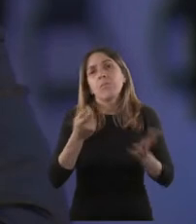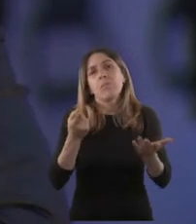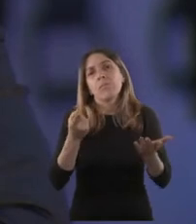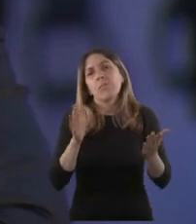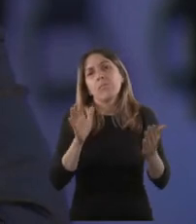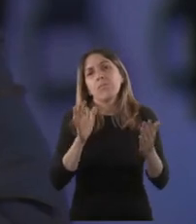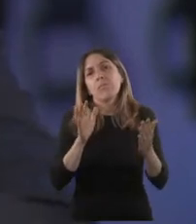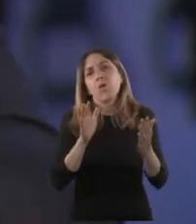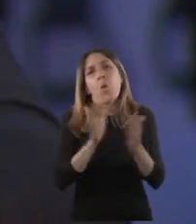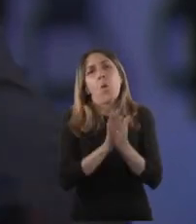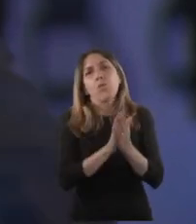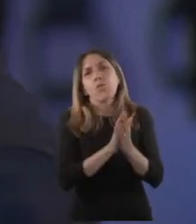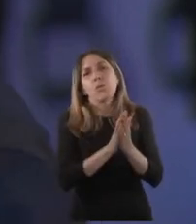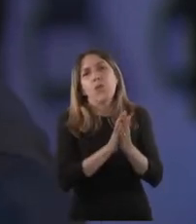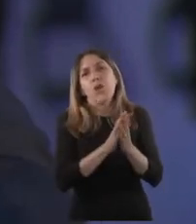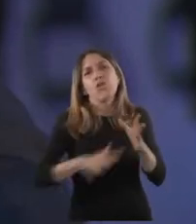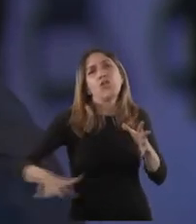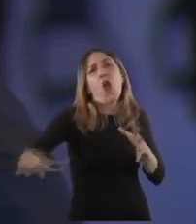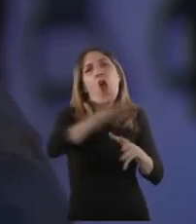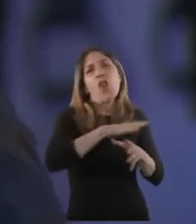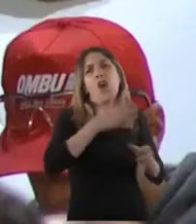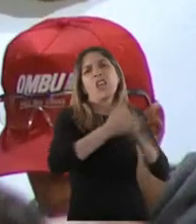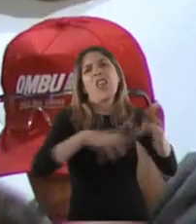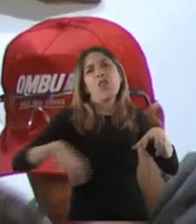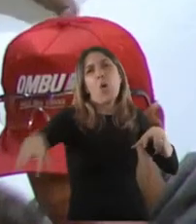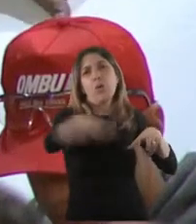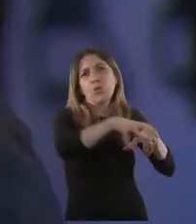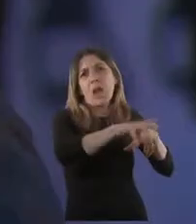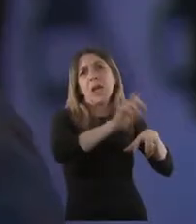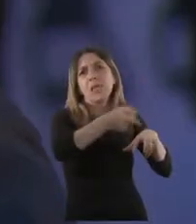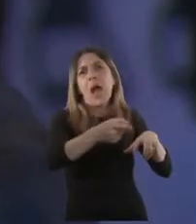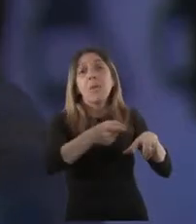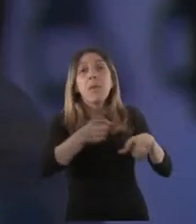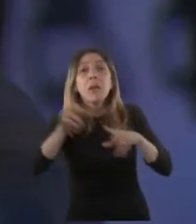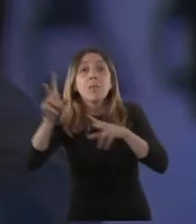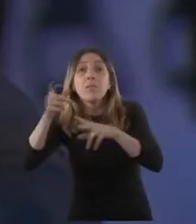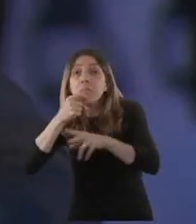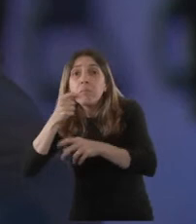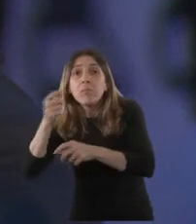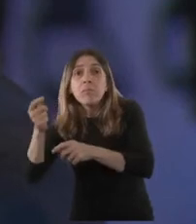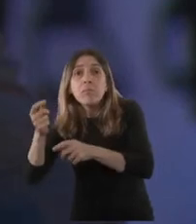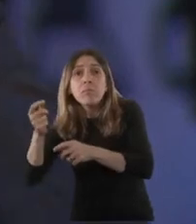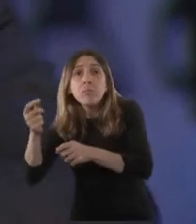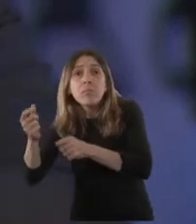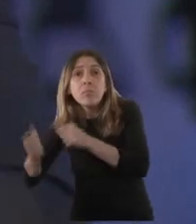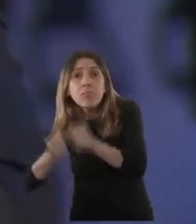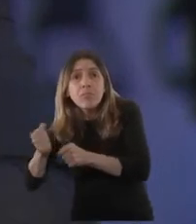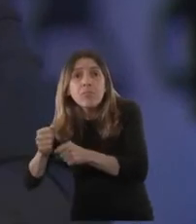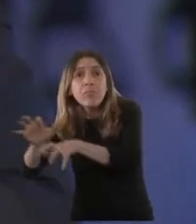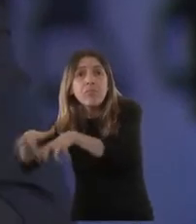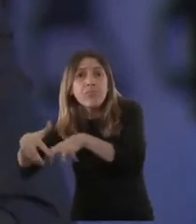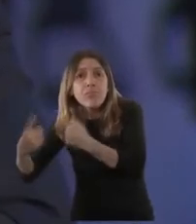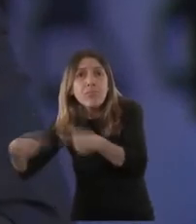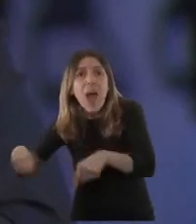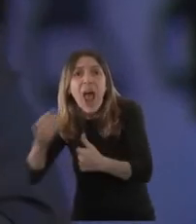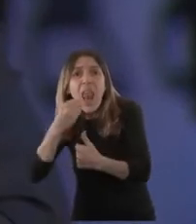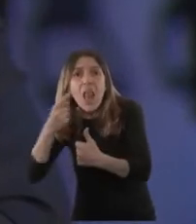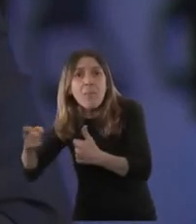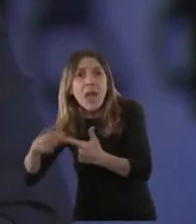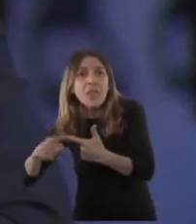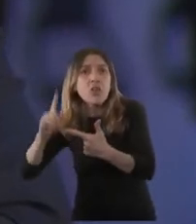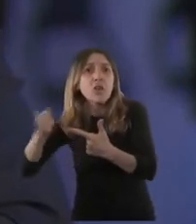sector industrial, al sector productor de alimentos, a todo el